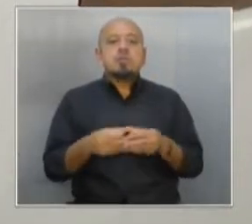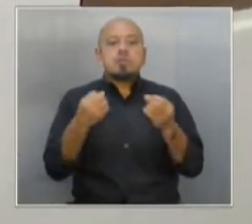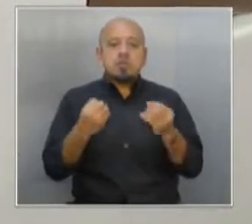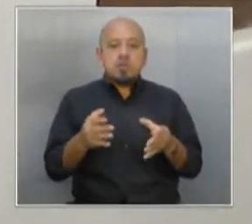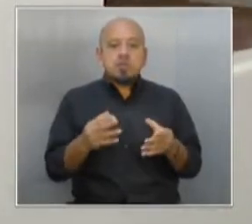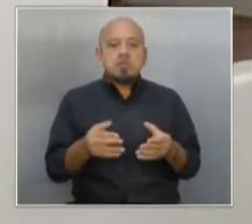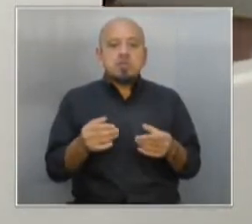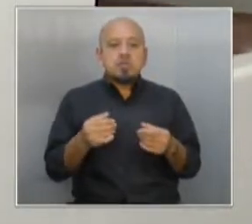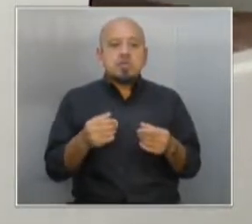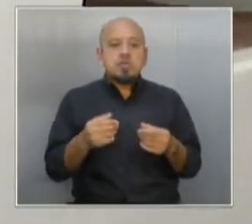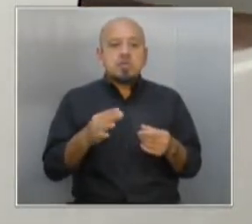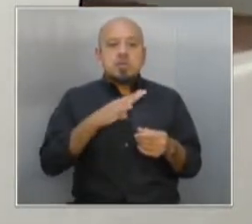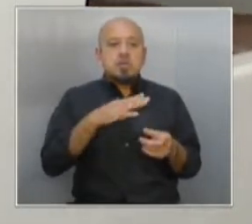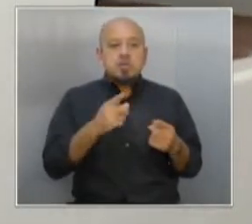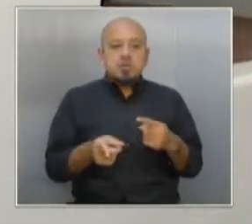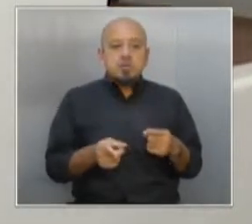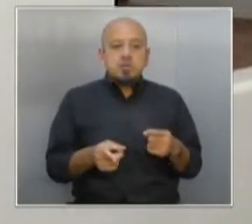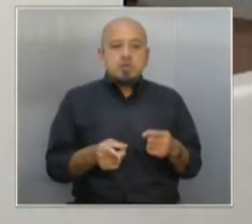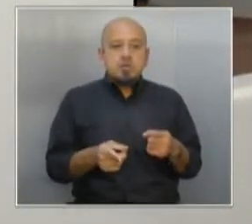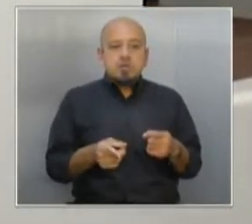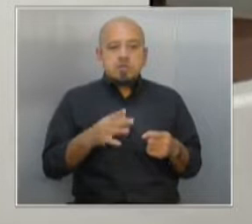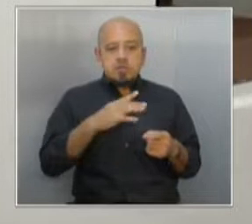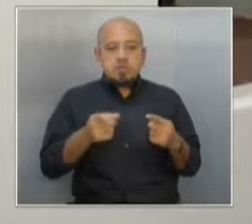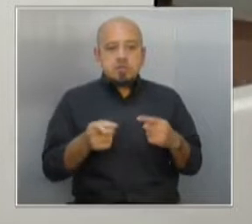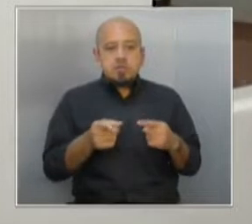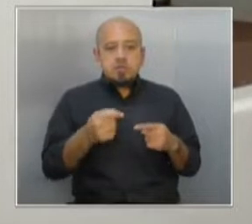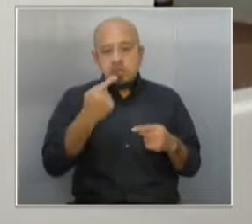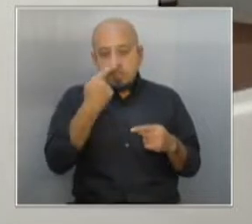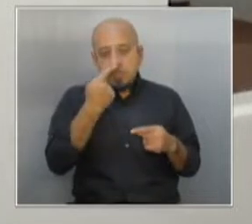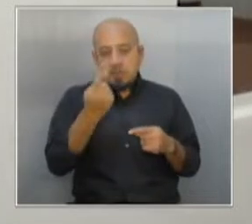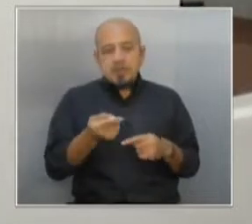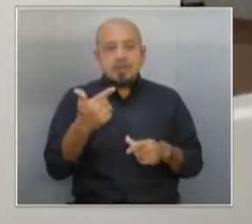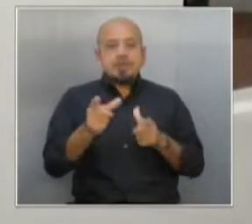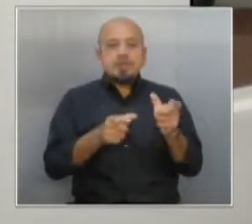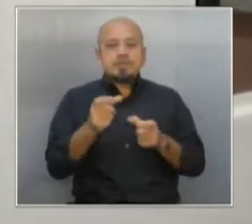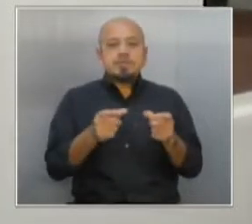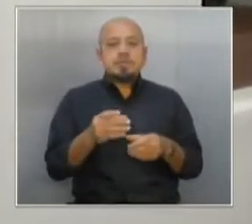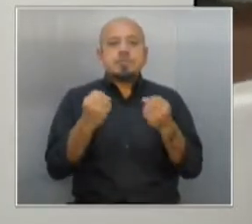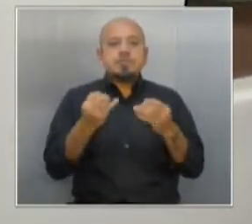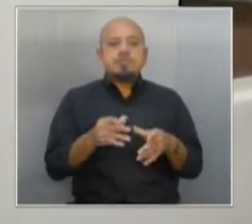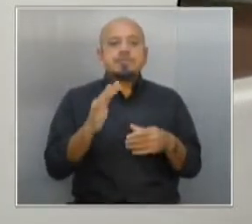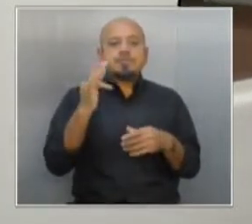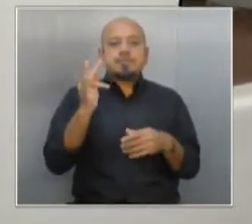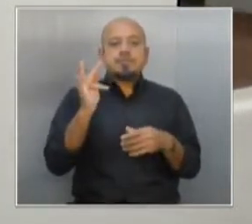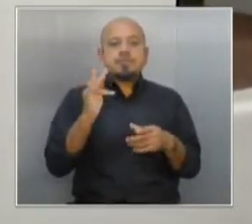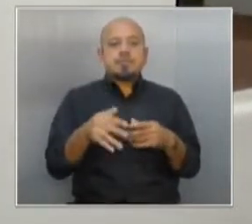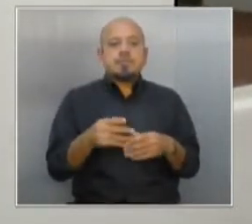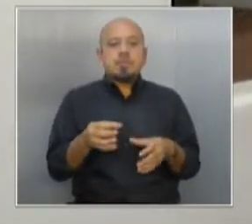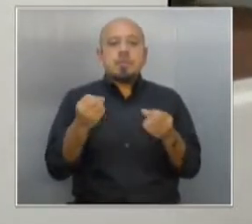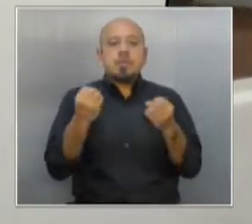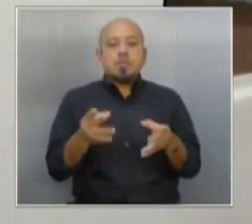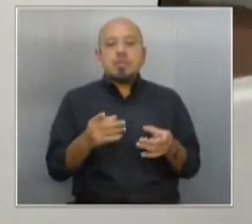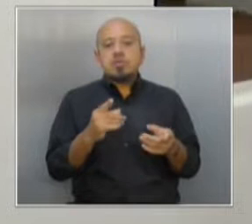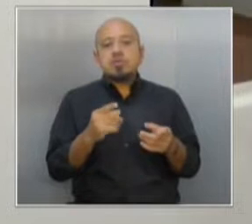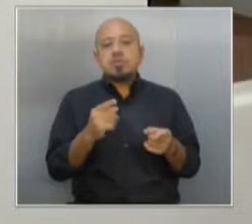que los contenidos son los contenidos que le interesan a la comunidad. Por eso el feminismo, por eso la decolonialidad,